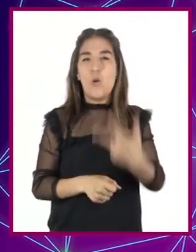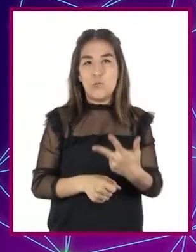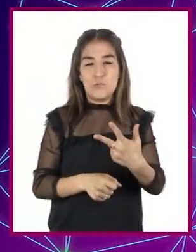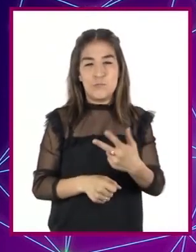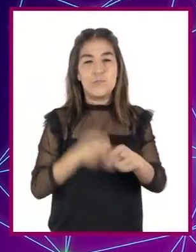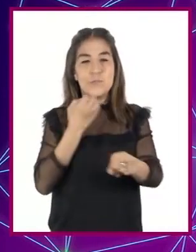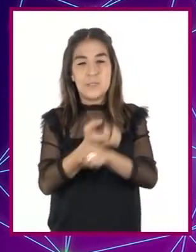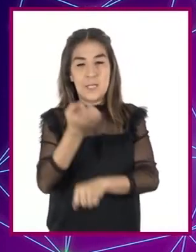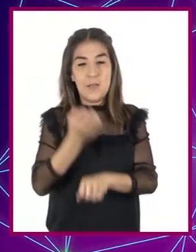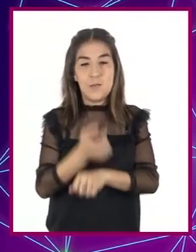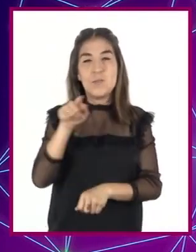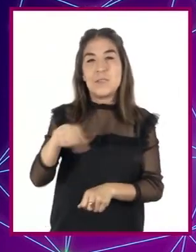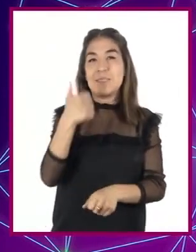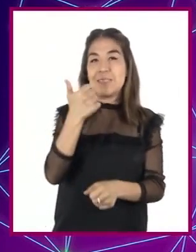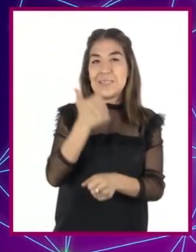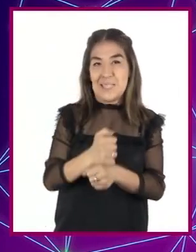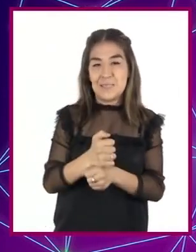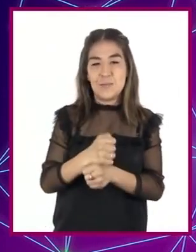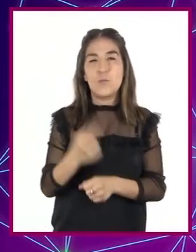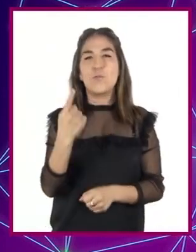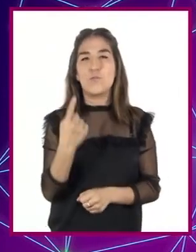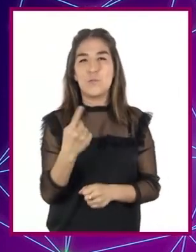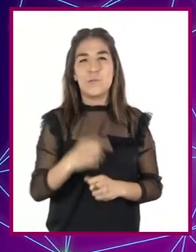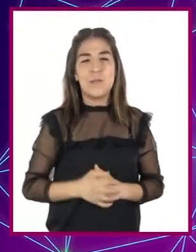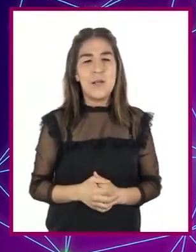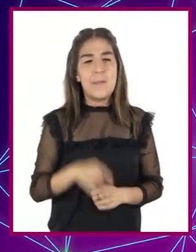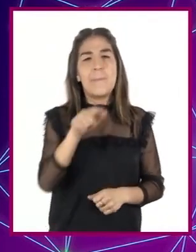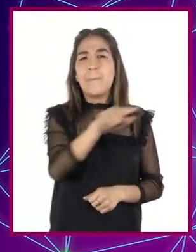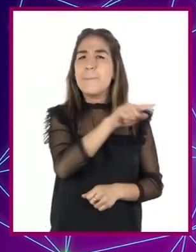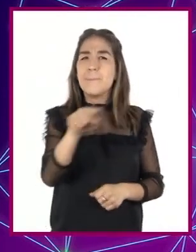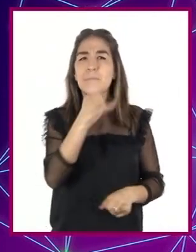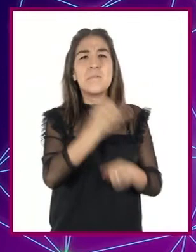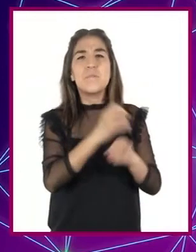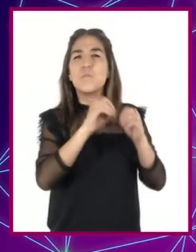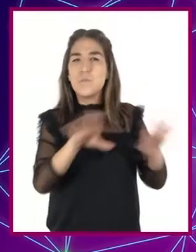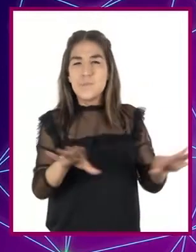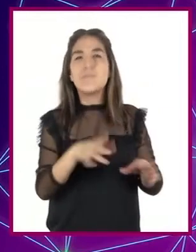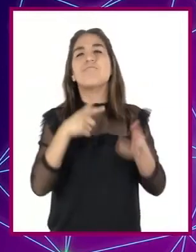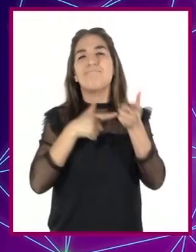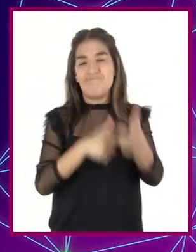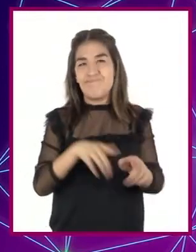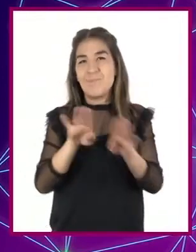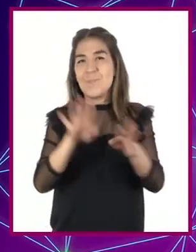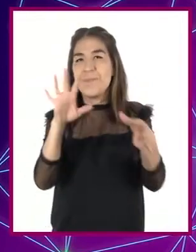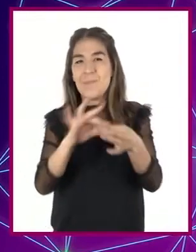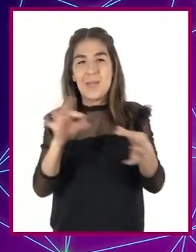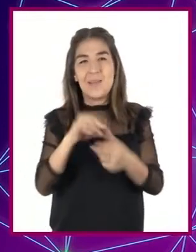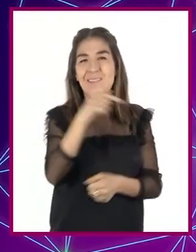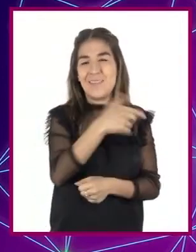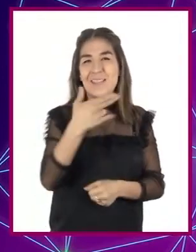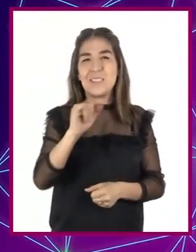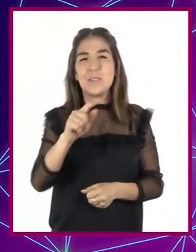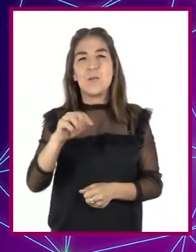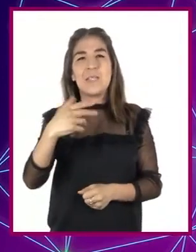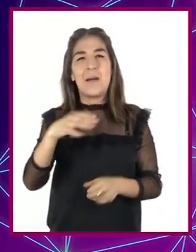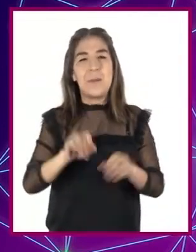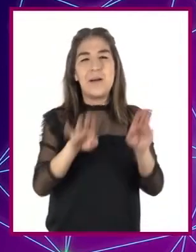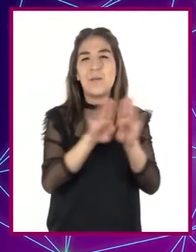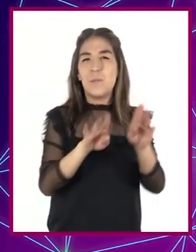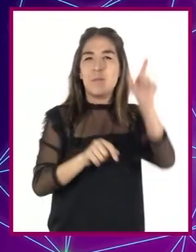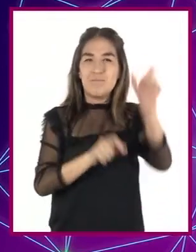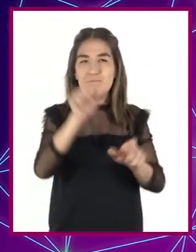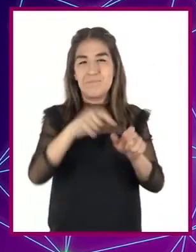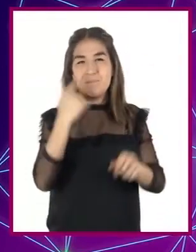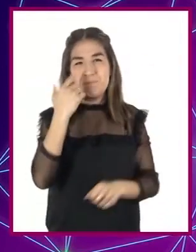1. Con esta información, podemos continuar con la construcción del histograma. Nuestro histograma se observa en la